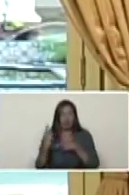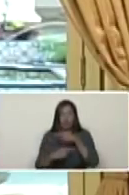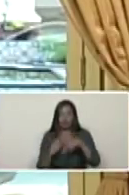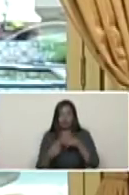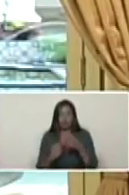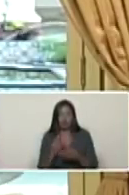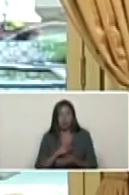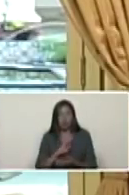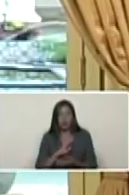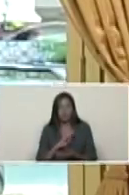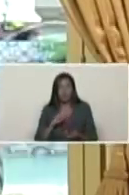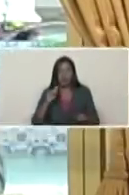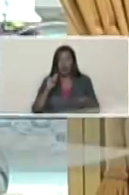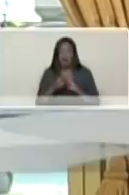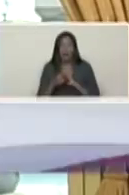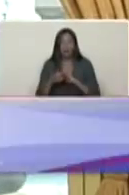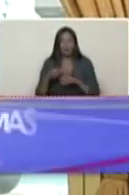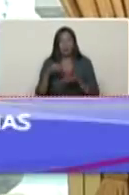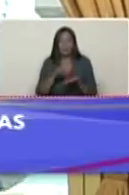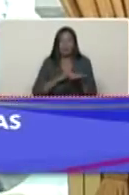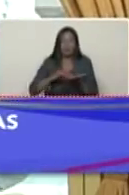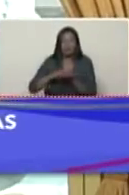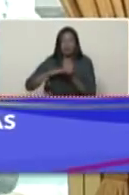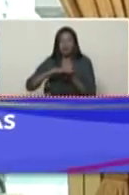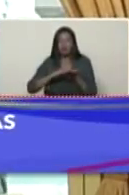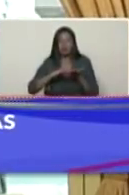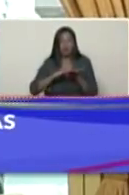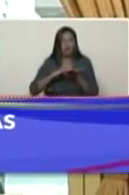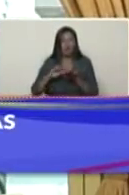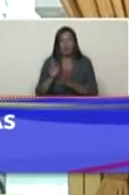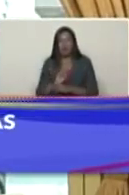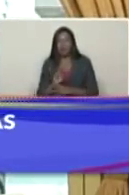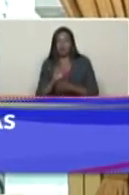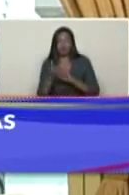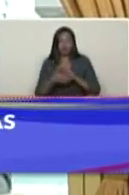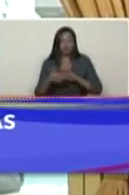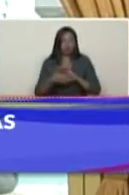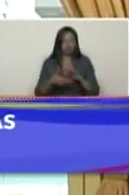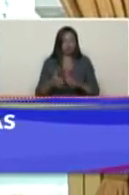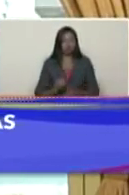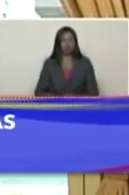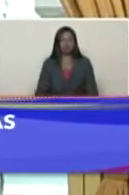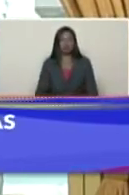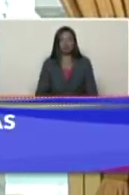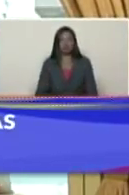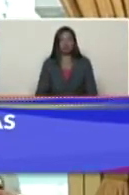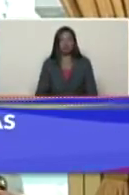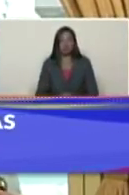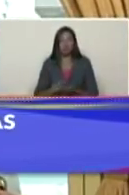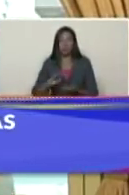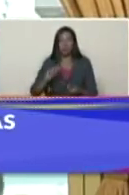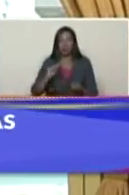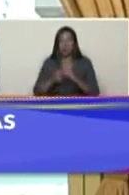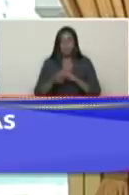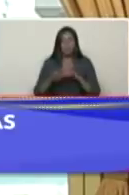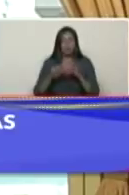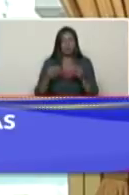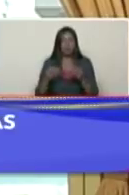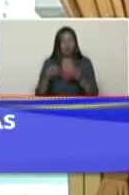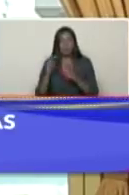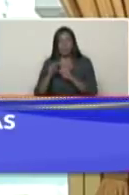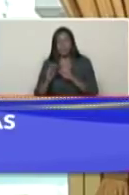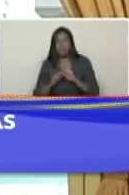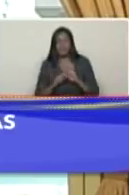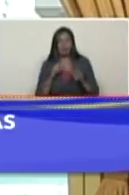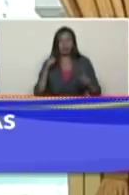revolucionaria. Cambios para mejorar, cambios para solucionar problemas y una rectificación de métodos burocráticos